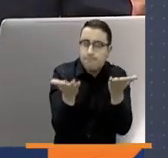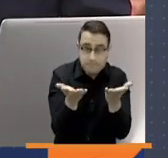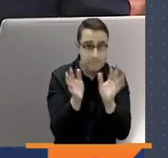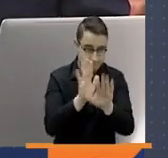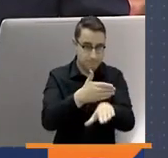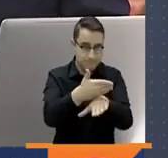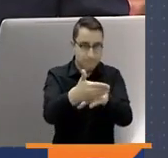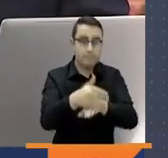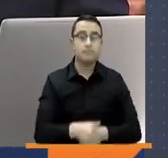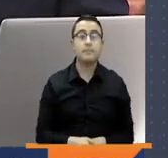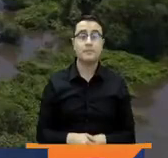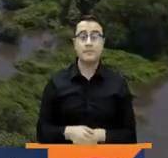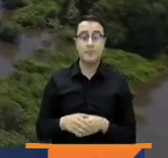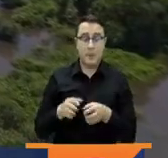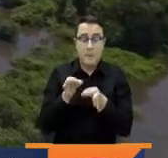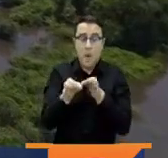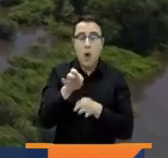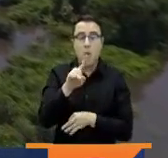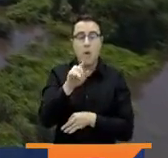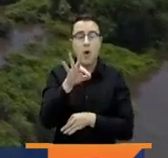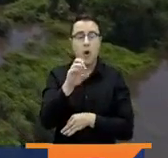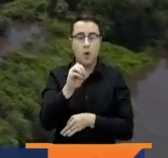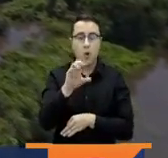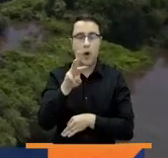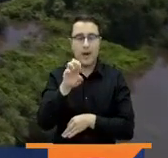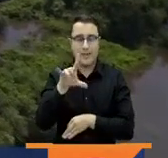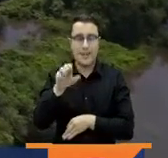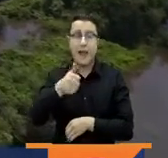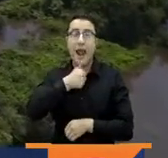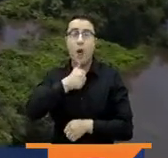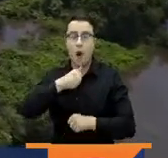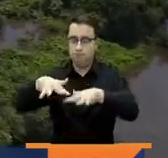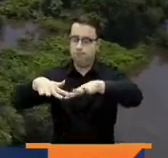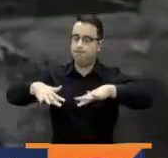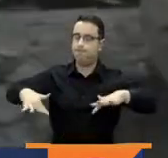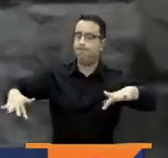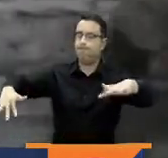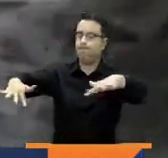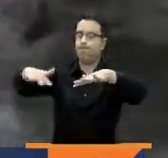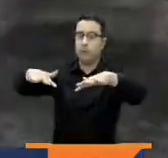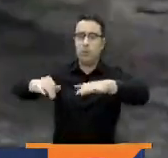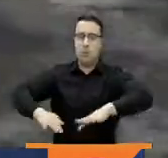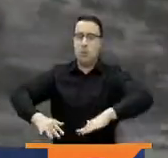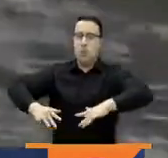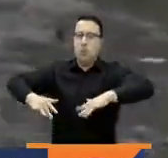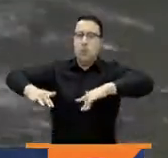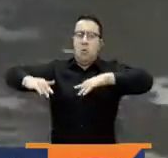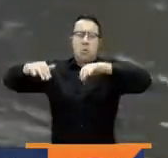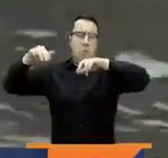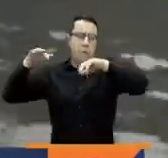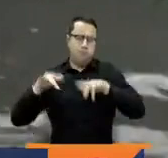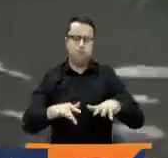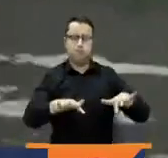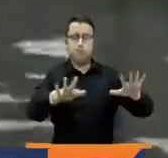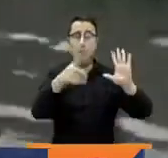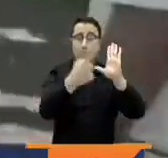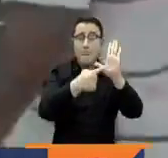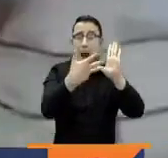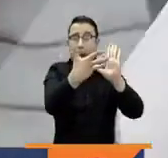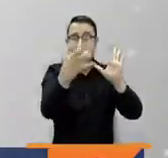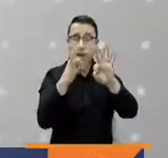Emergencia en Puerto Wilches, Santander. El desbordamiento de la ciénaga Yariguíes afectó a 1.500 familias del municipio.